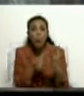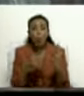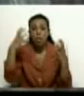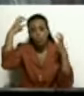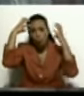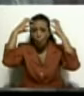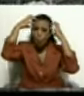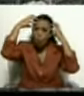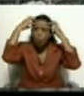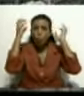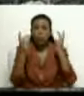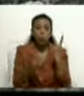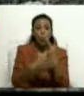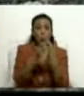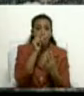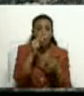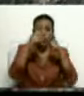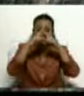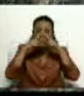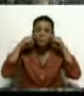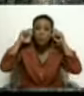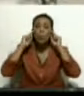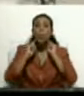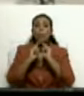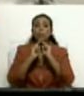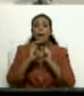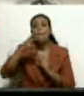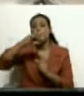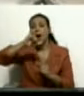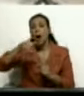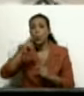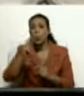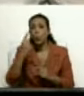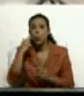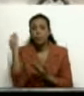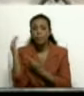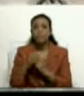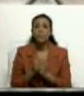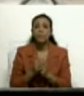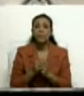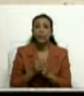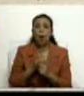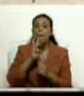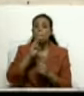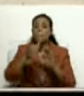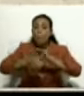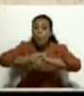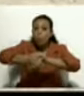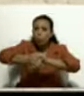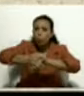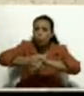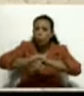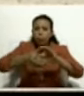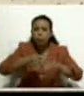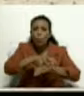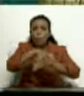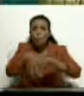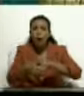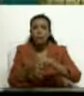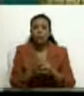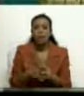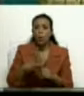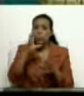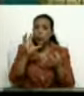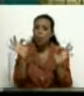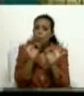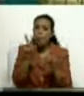frontinos, dos hembras y dos machos. Tenemos pajuín, tenemos tucanes, tenemos morrocoy, tenemos báquido,